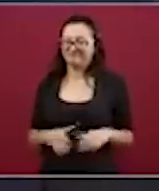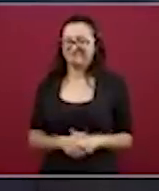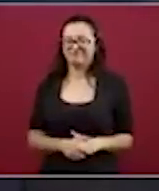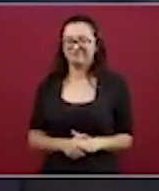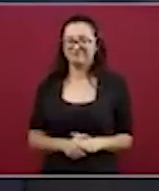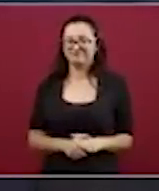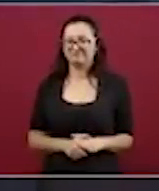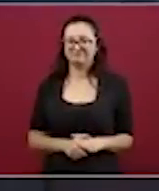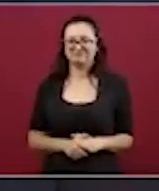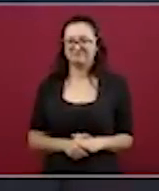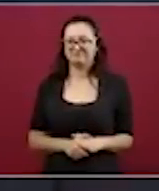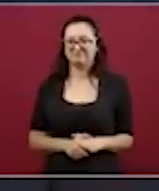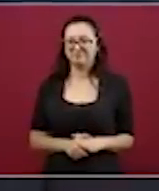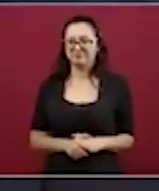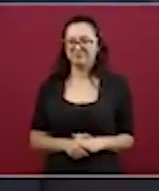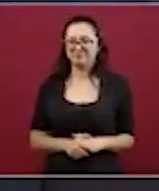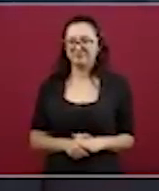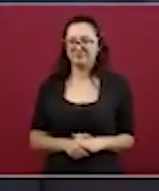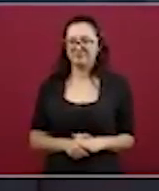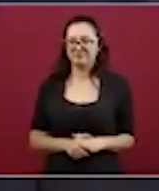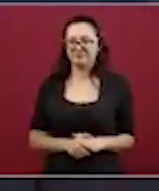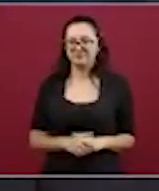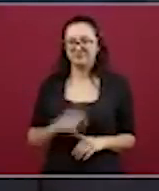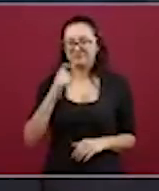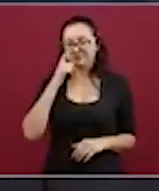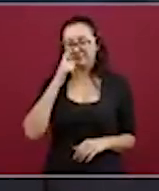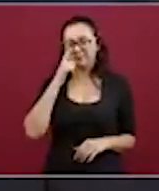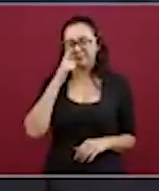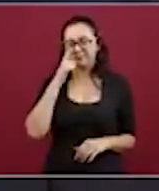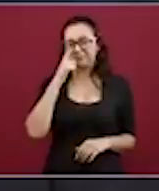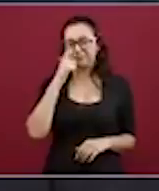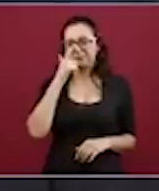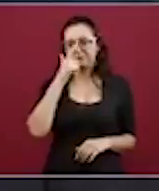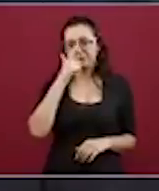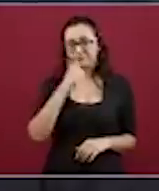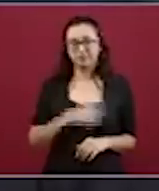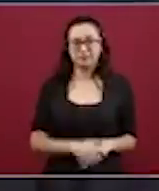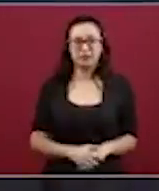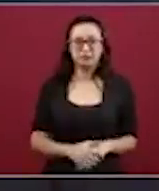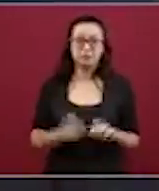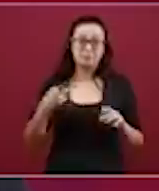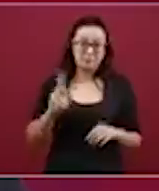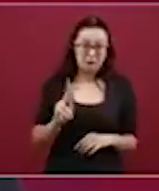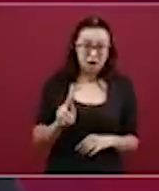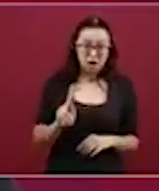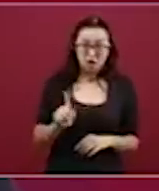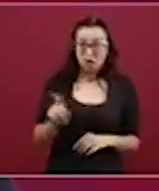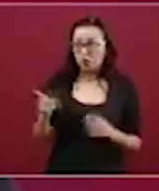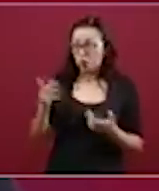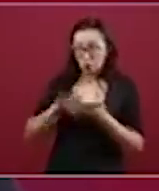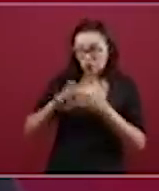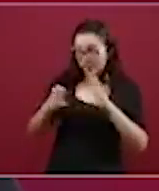No, si el problema lo van a tener. Ya no se puede ser rebelde sin causa.